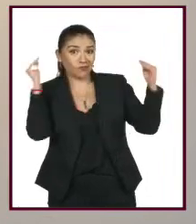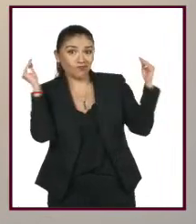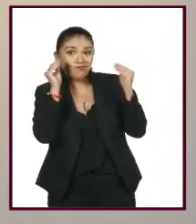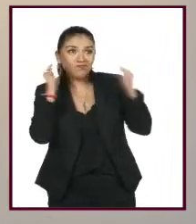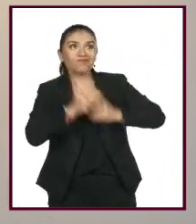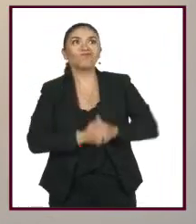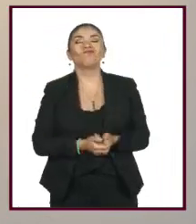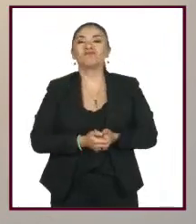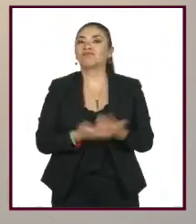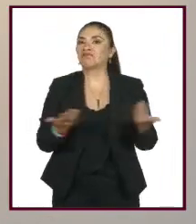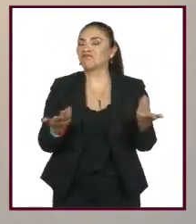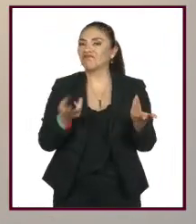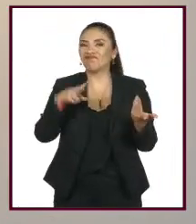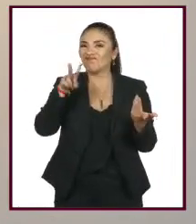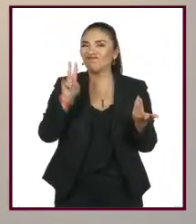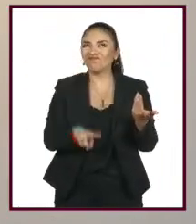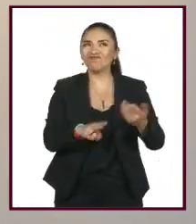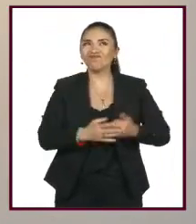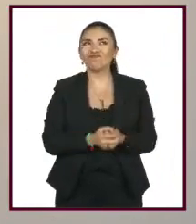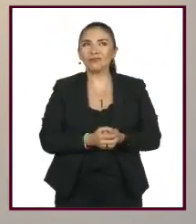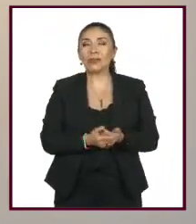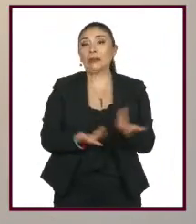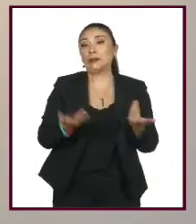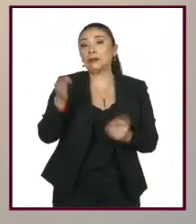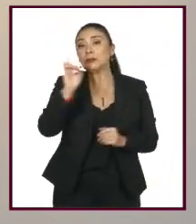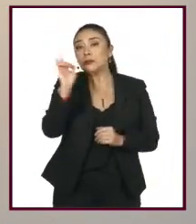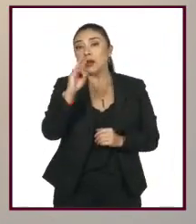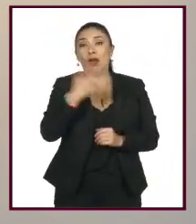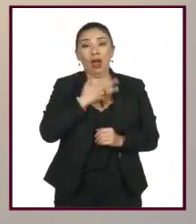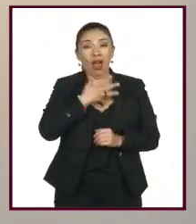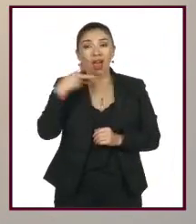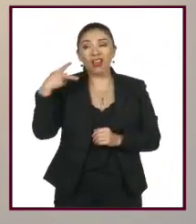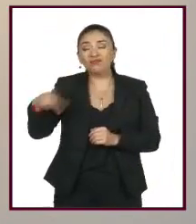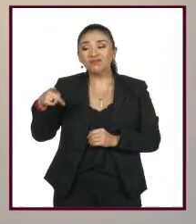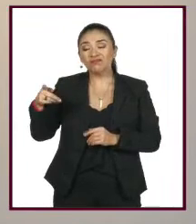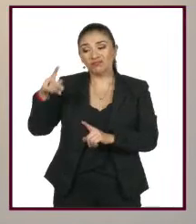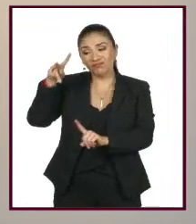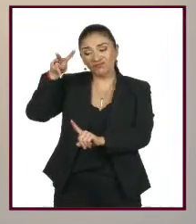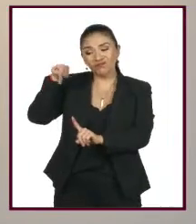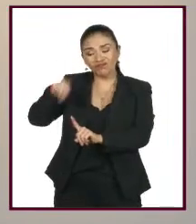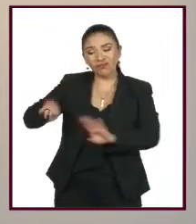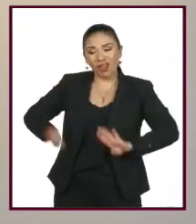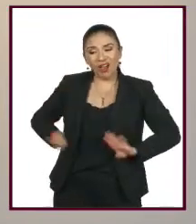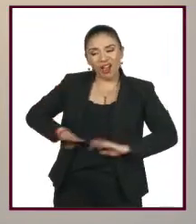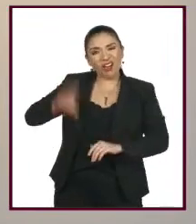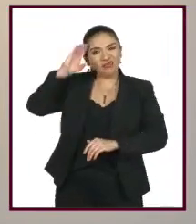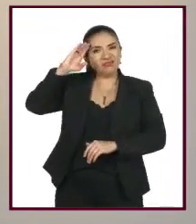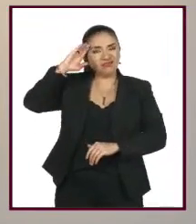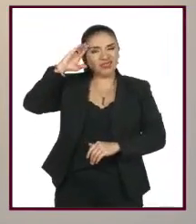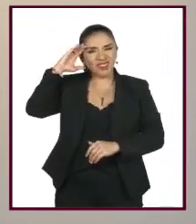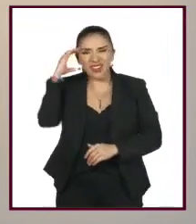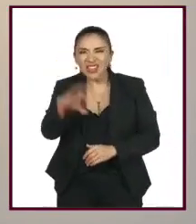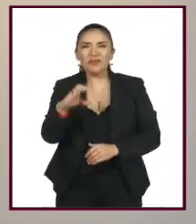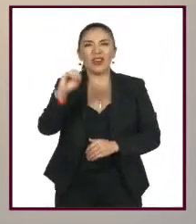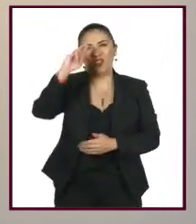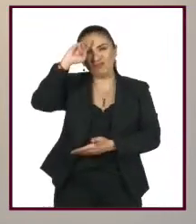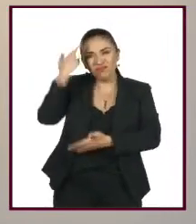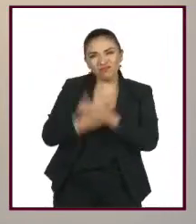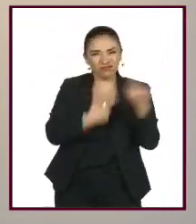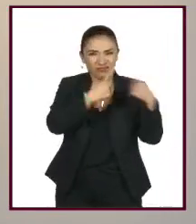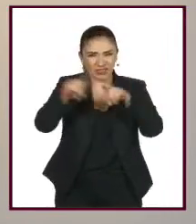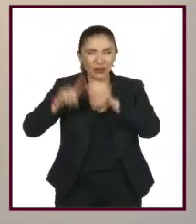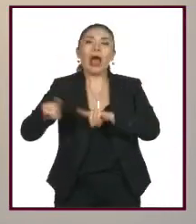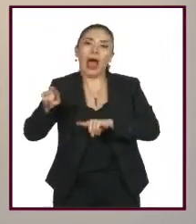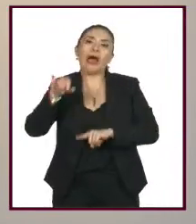legal realmente es que hubiera alguna conducta delictiva o alguna situación así, pues ya se tendría que hacer